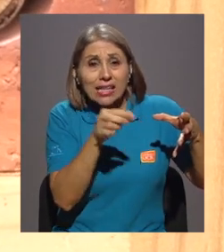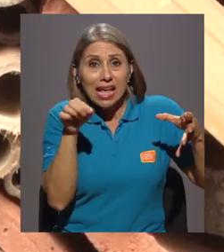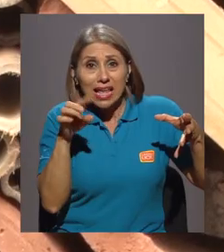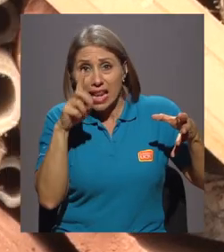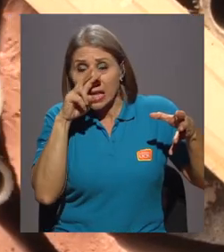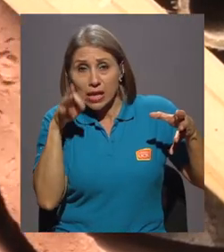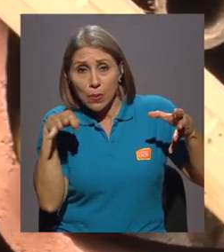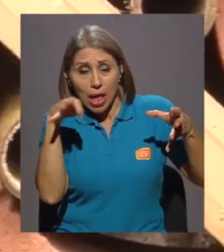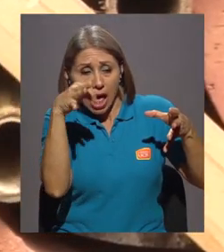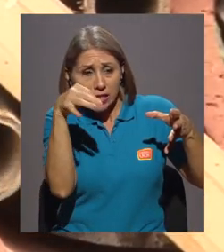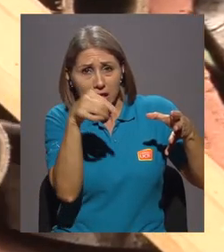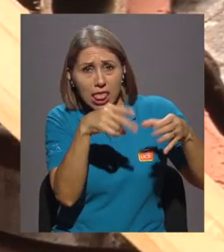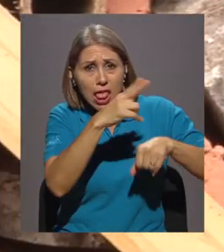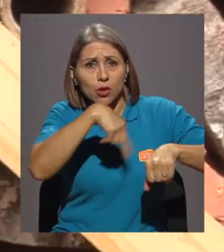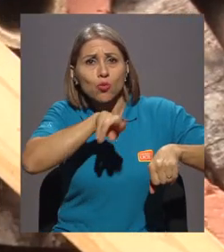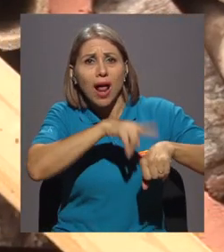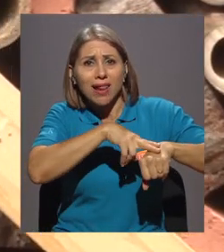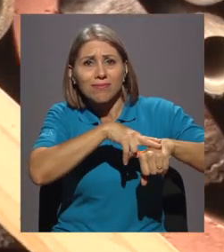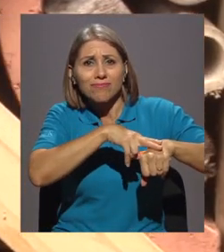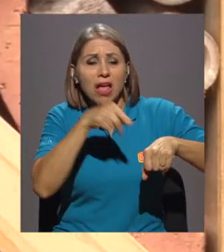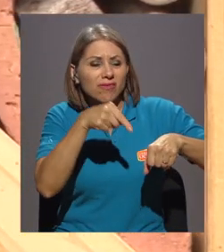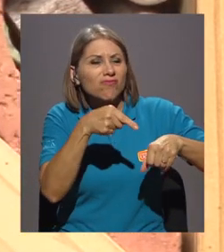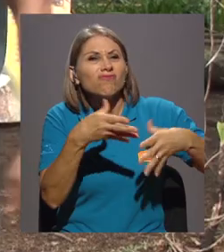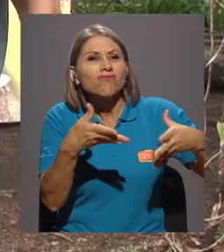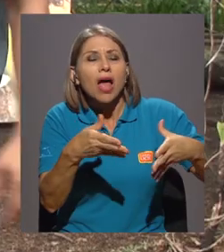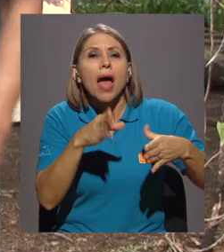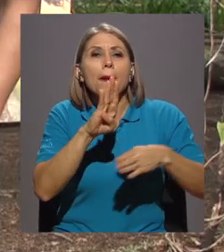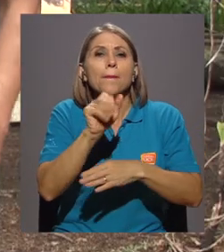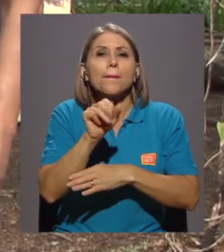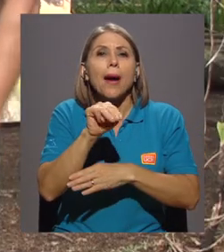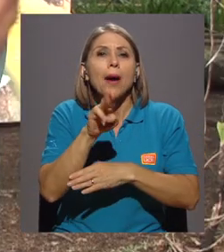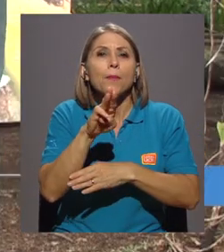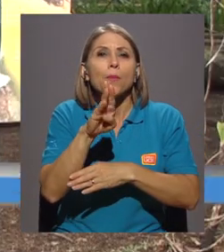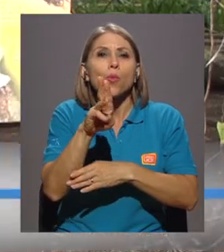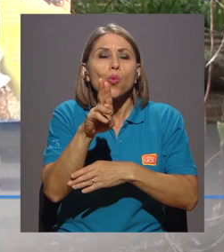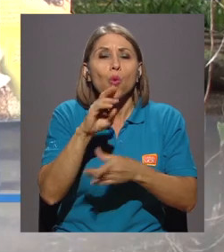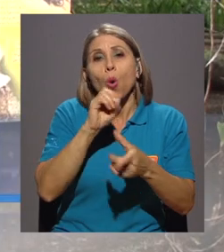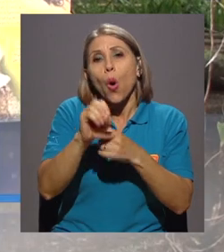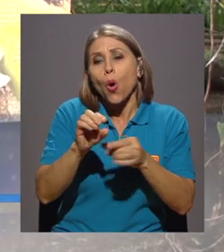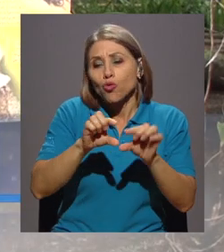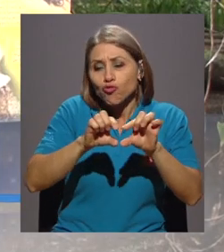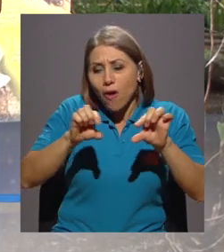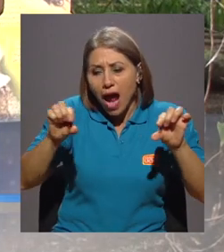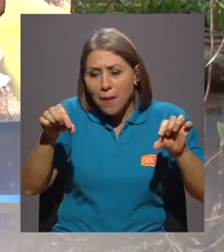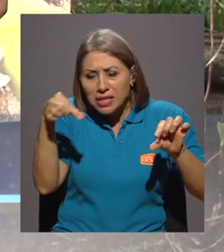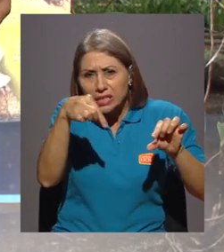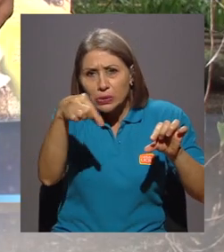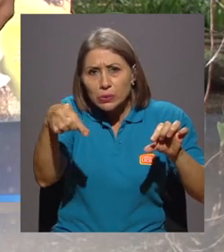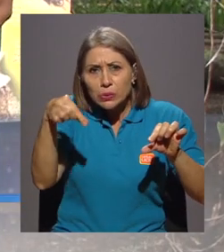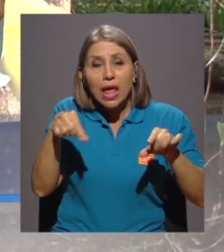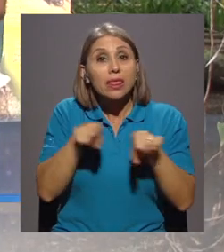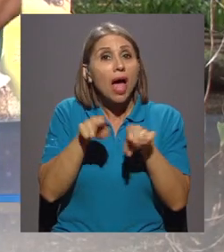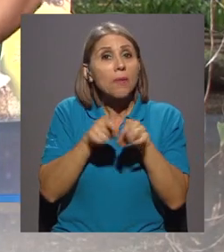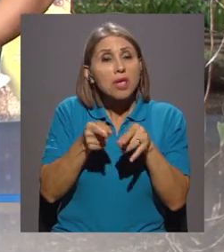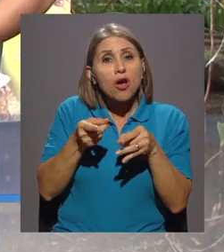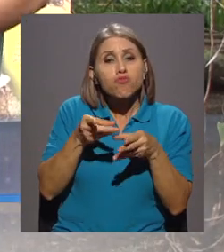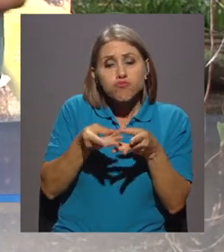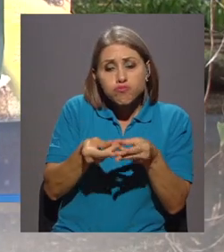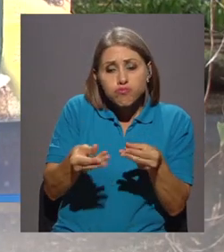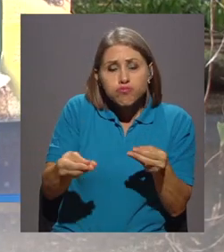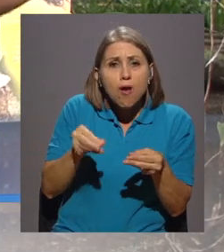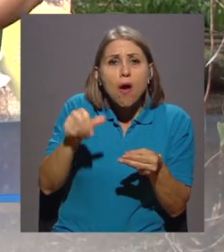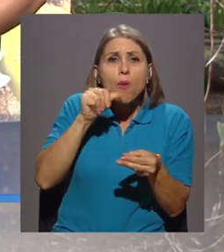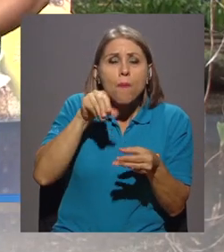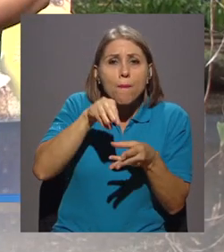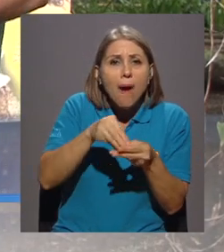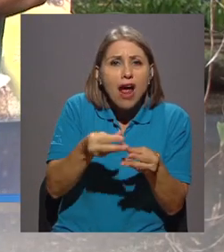natural. En estos casos bambú o ramas agujereadas, también tenemos barro. En algunos casos las personas